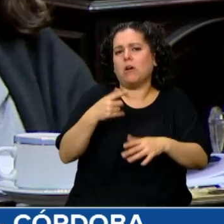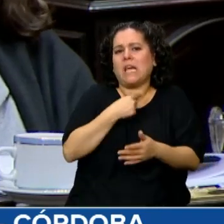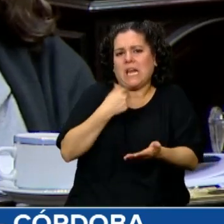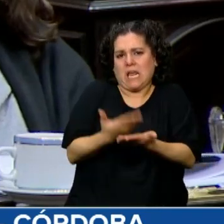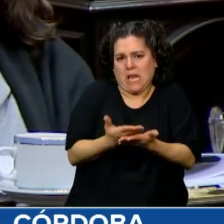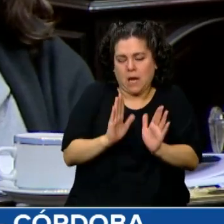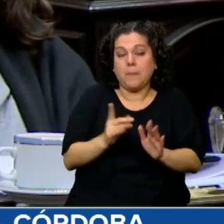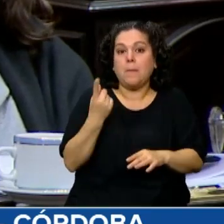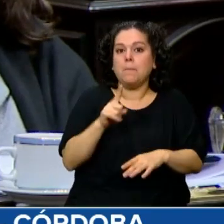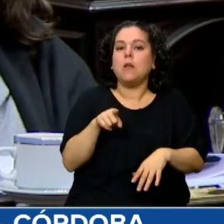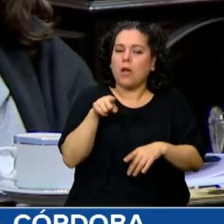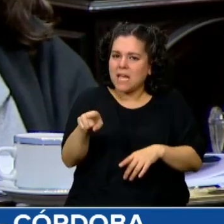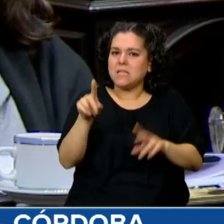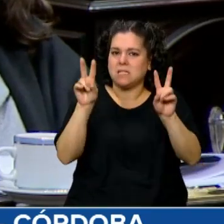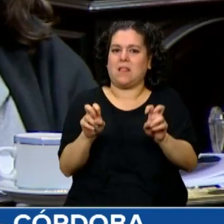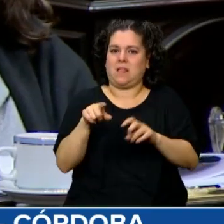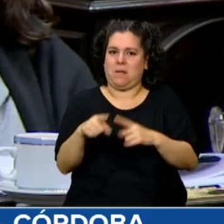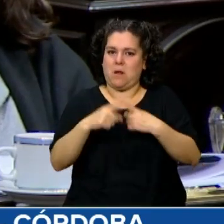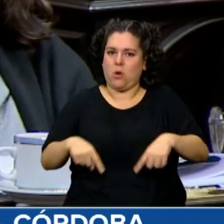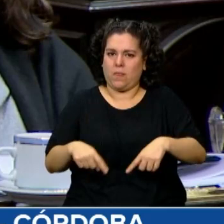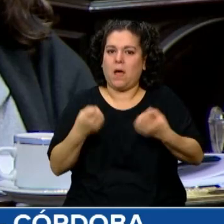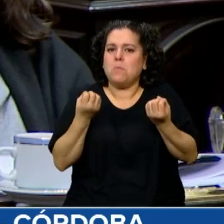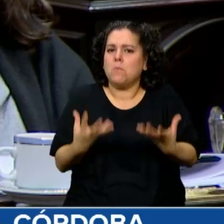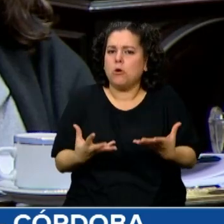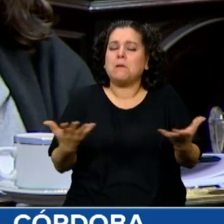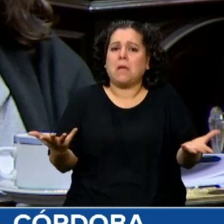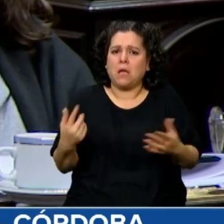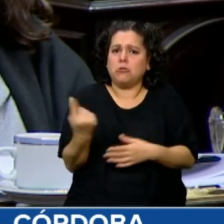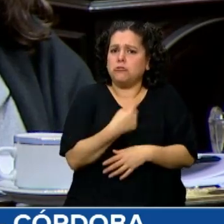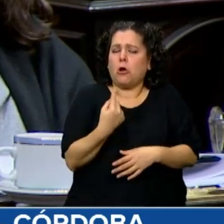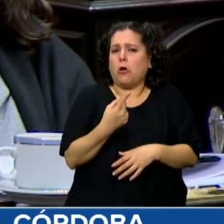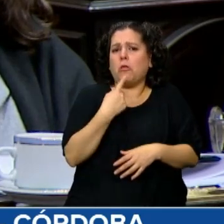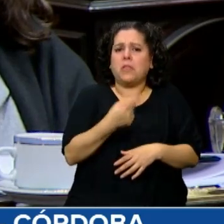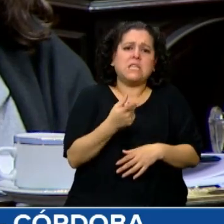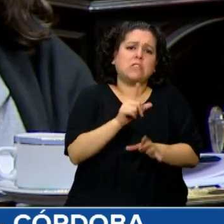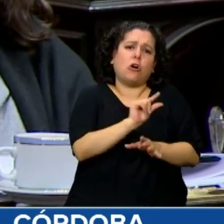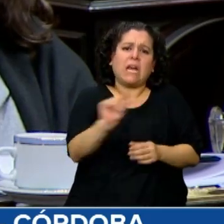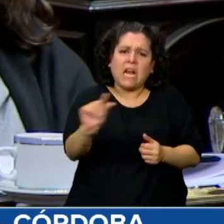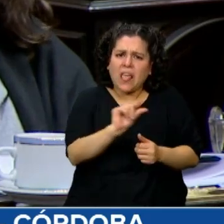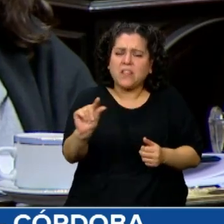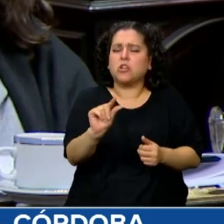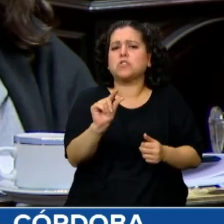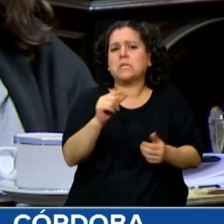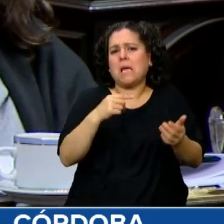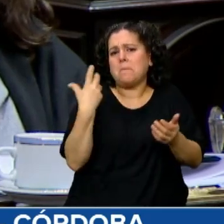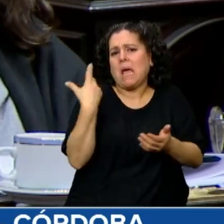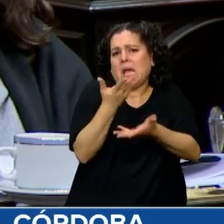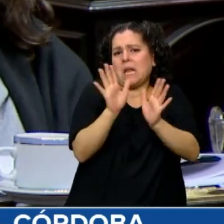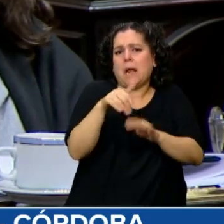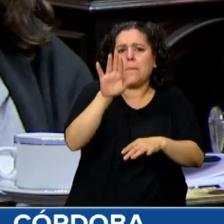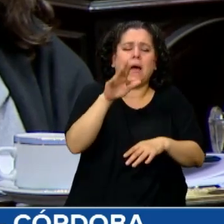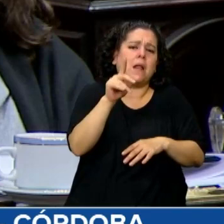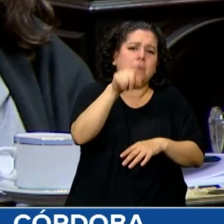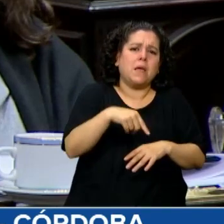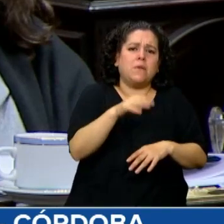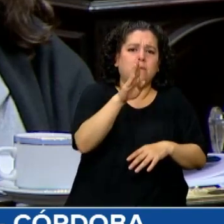concreto que esa es la cuestión novedosa, porque por lo demás son todos créditos que en general vienen o provienen del BID